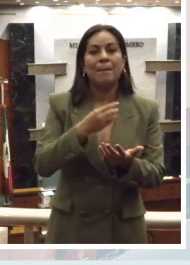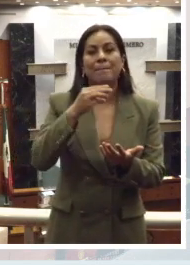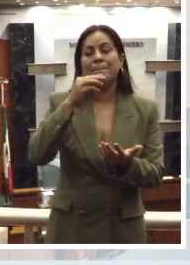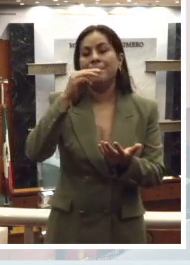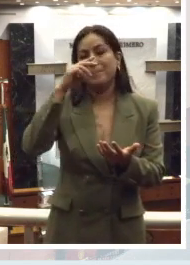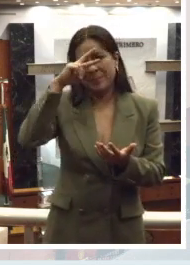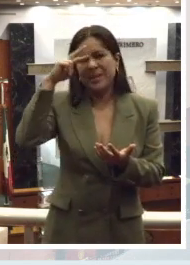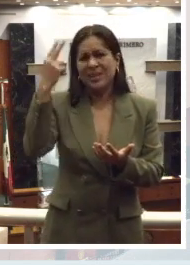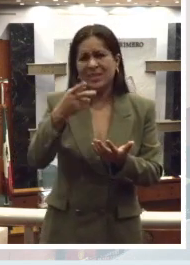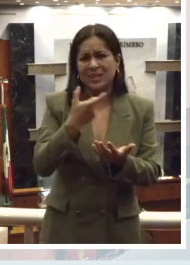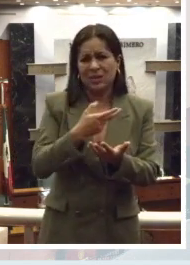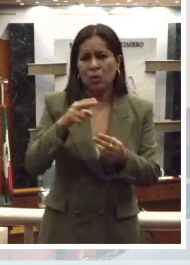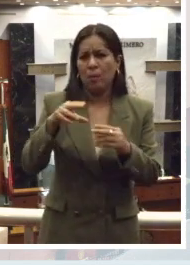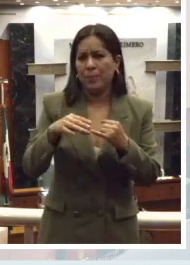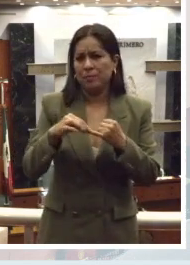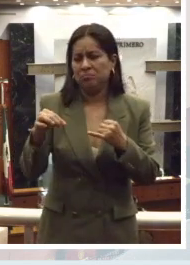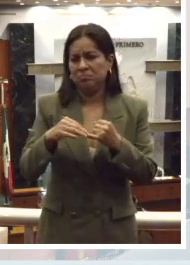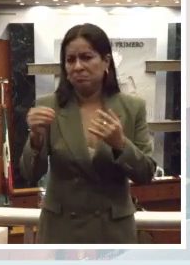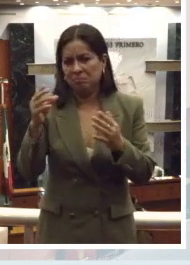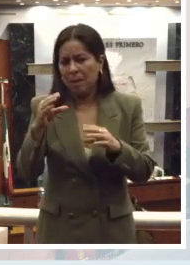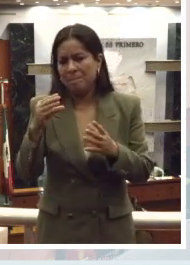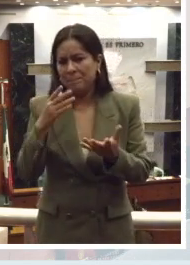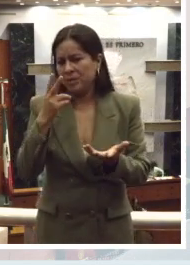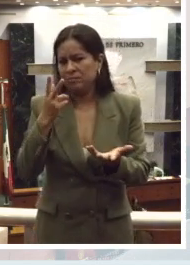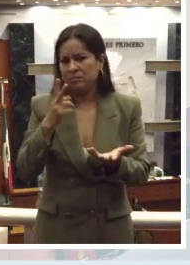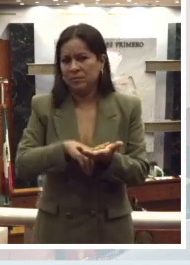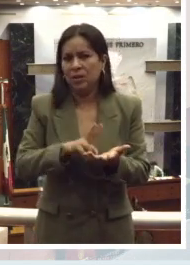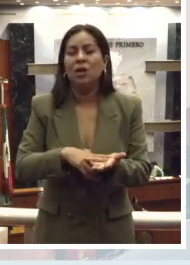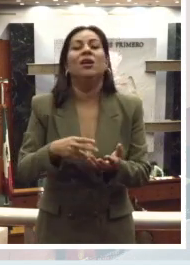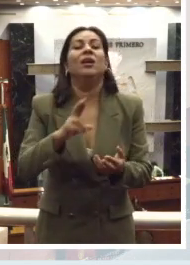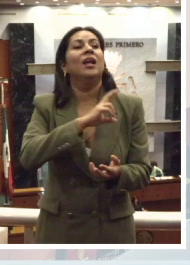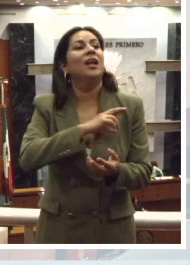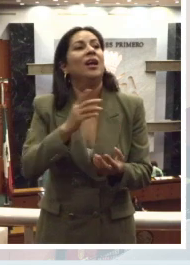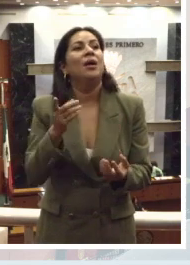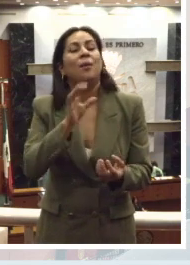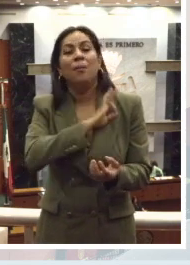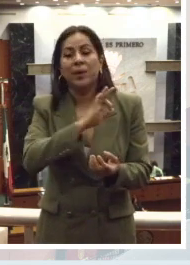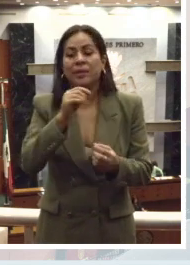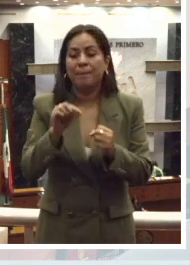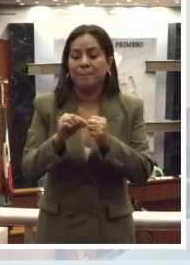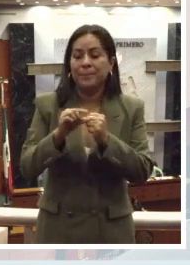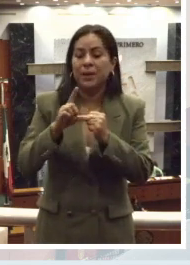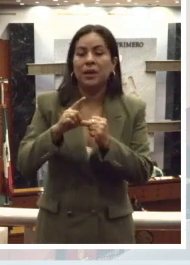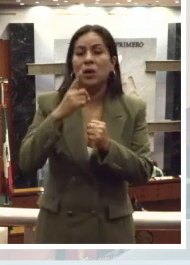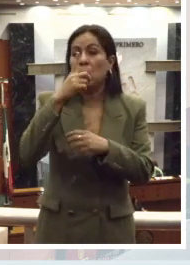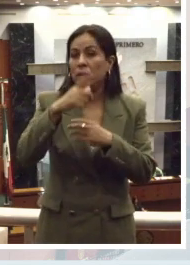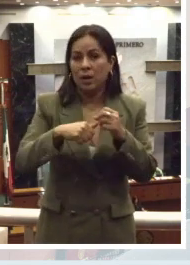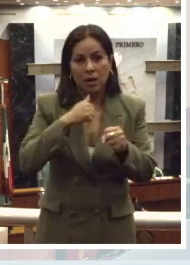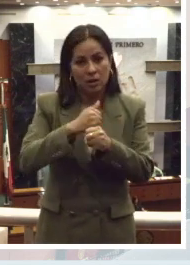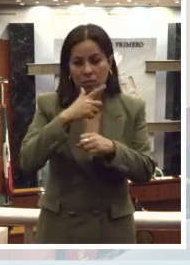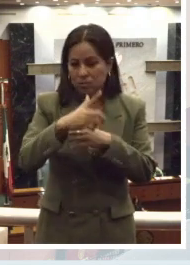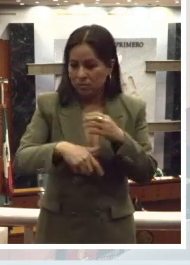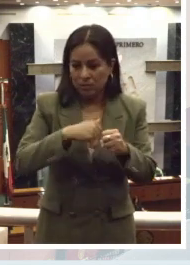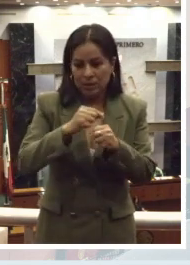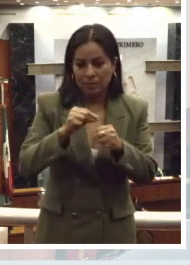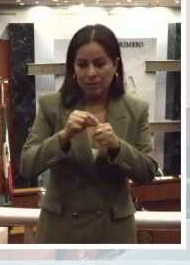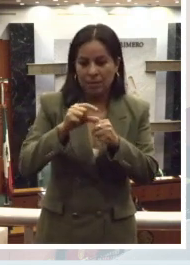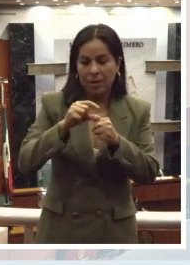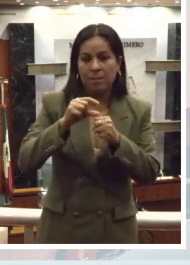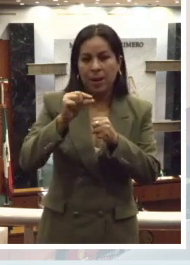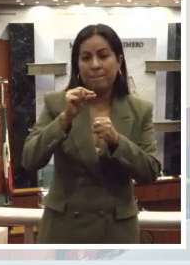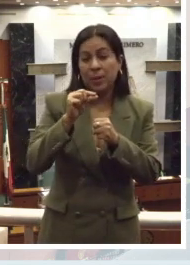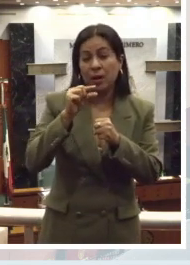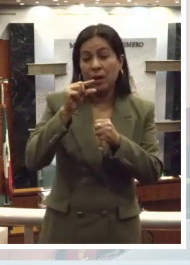nacional. Asimismo, la renta solo podrá ser incrementada anualmente. El incremento de la